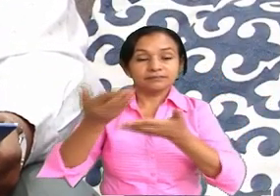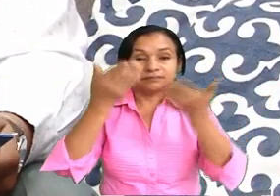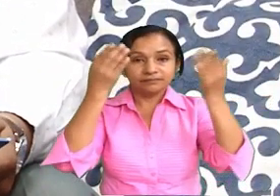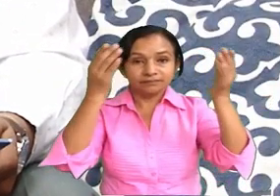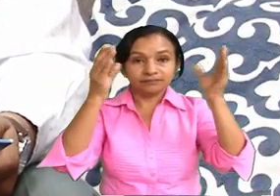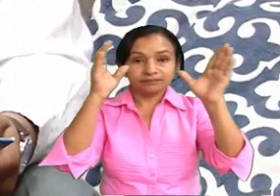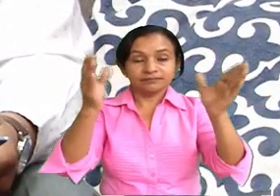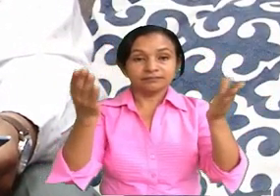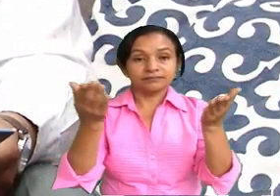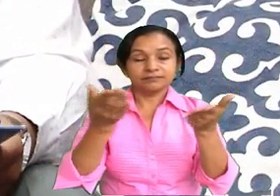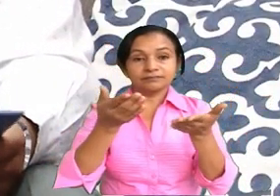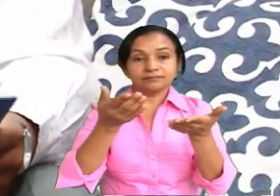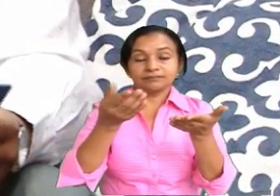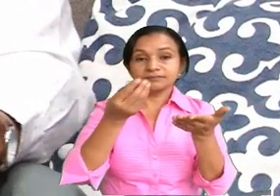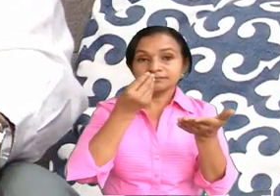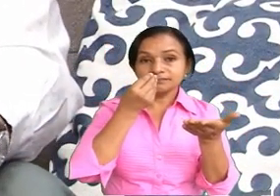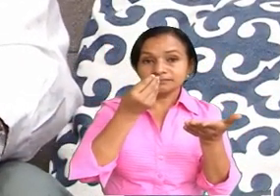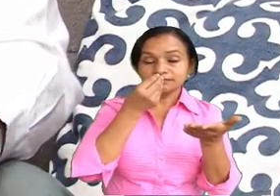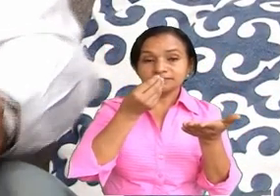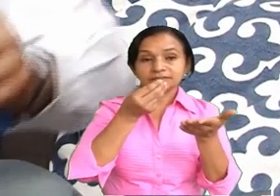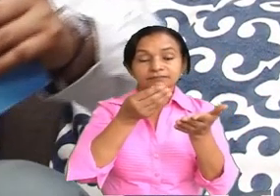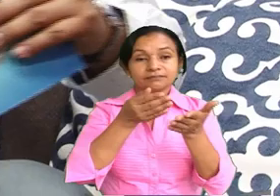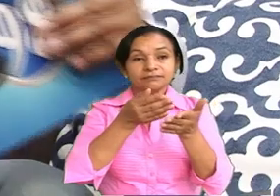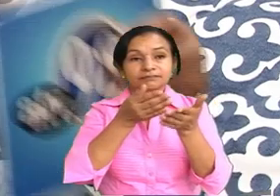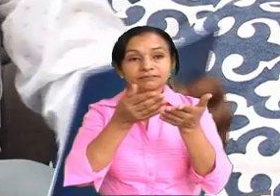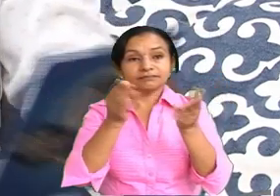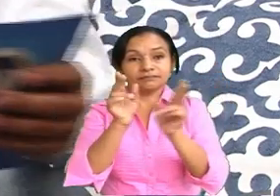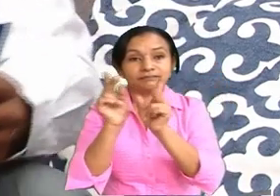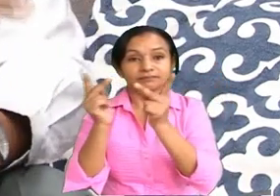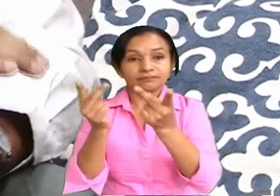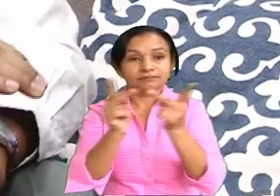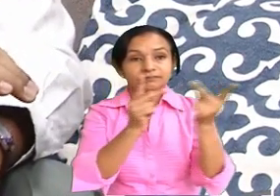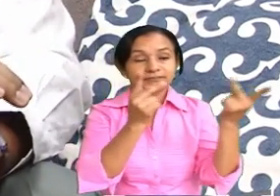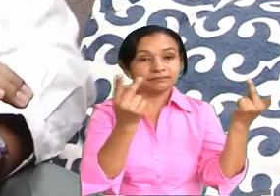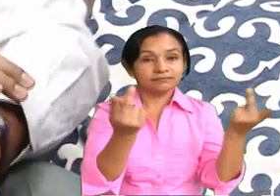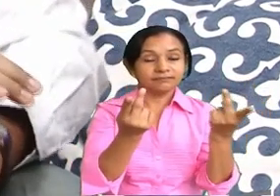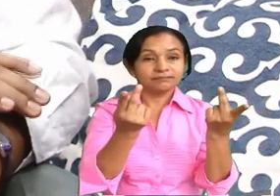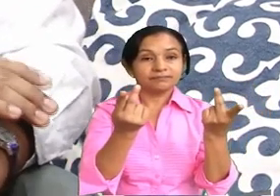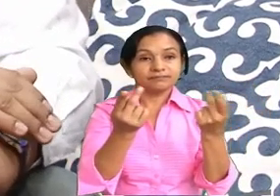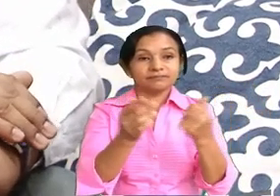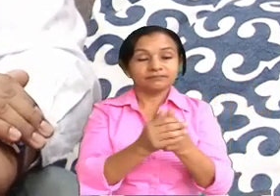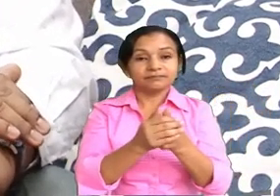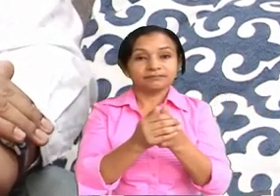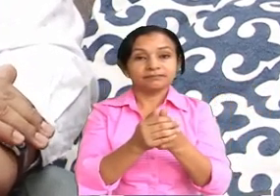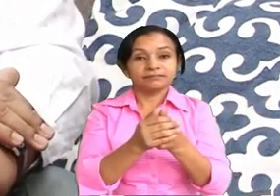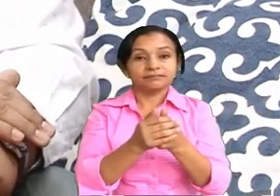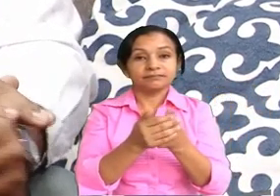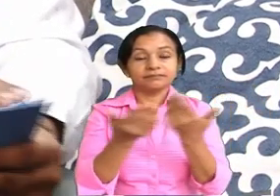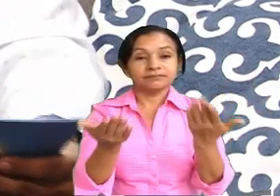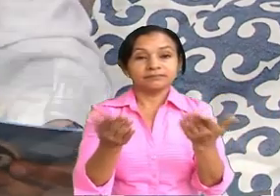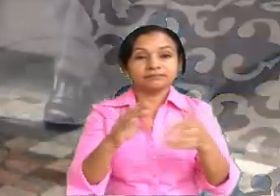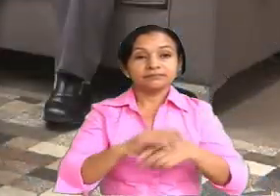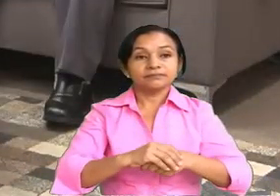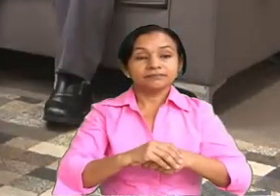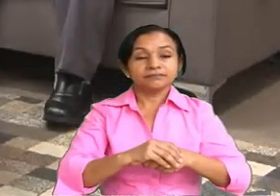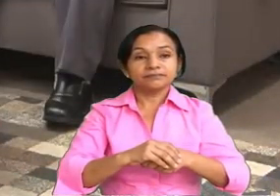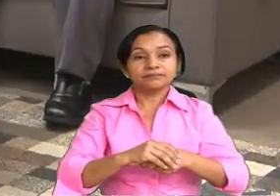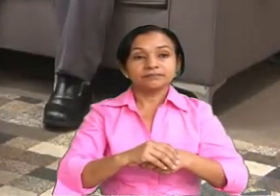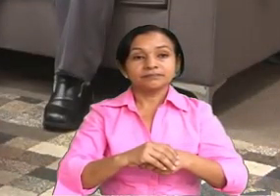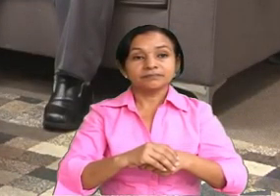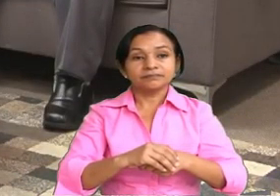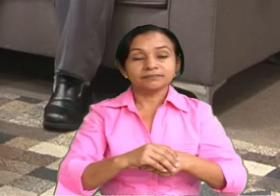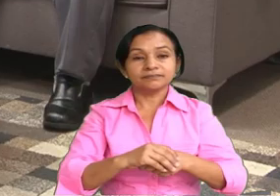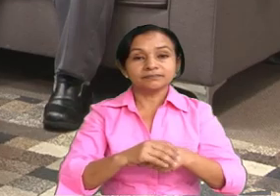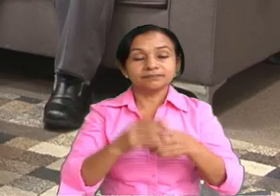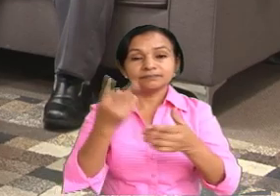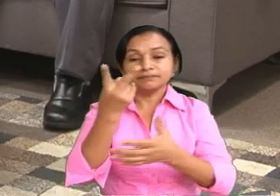cultural en cuanto a bebidas de los pueblos originarios. Sí. Y descendientes. Tenemos que, bueno,